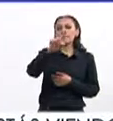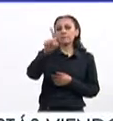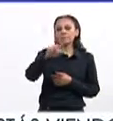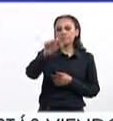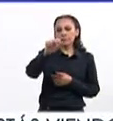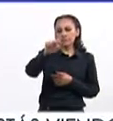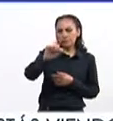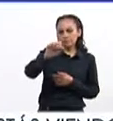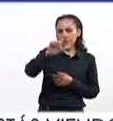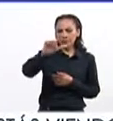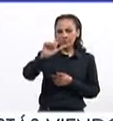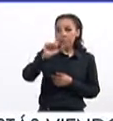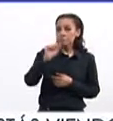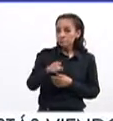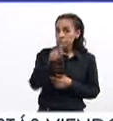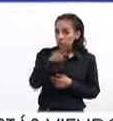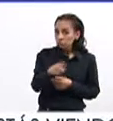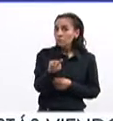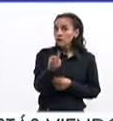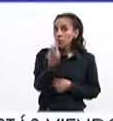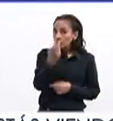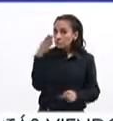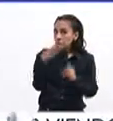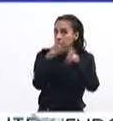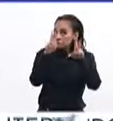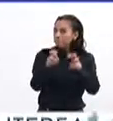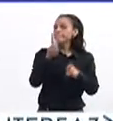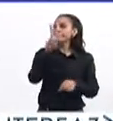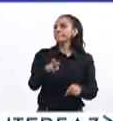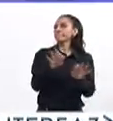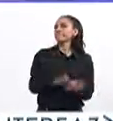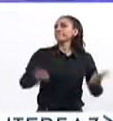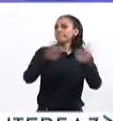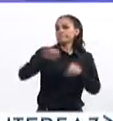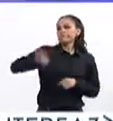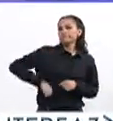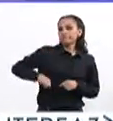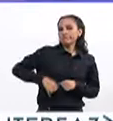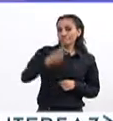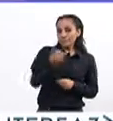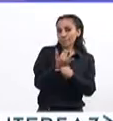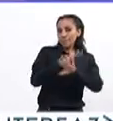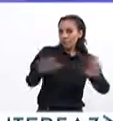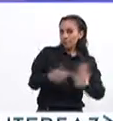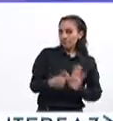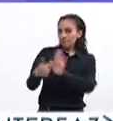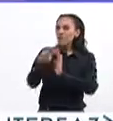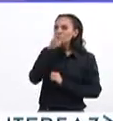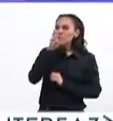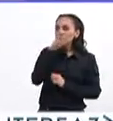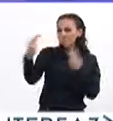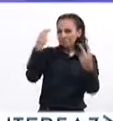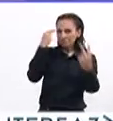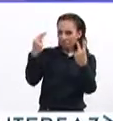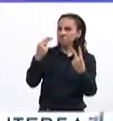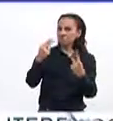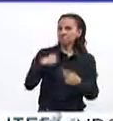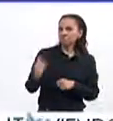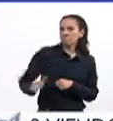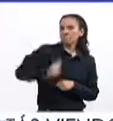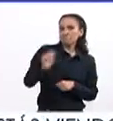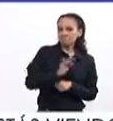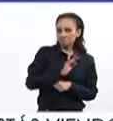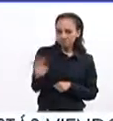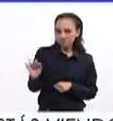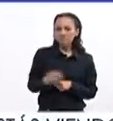nosotros. Interesante lo que nos pone sobre la mesa. Y bueno, seguramente será de gran utilidad para los padres de familia que nos están viendo. Así que, bueno,